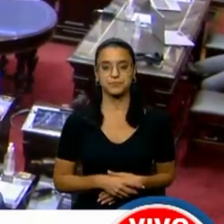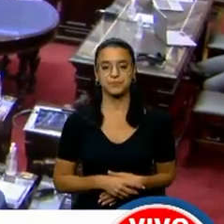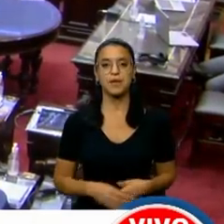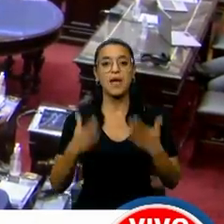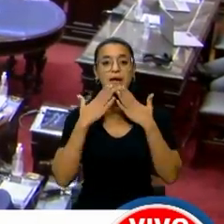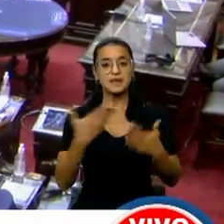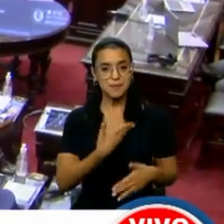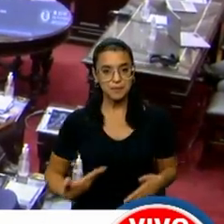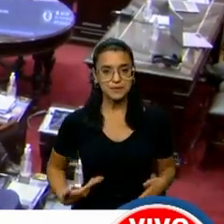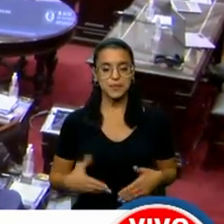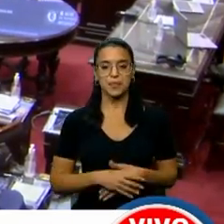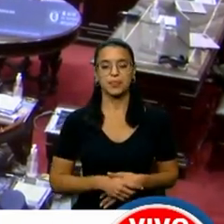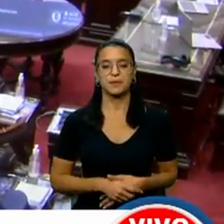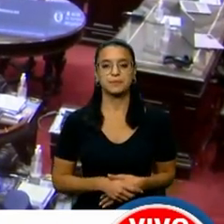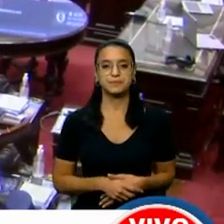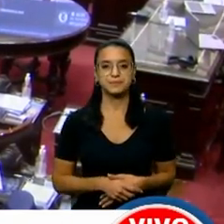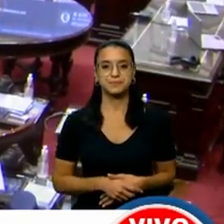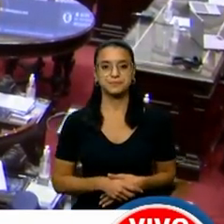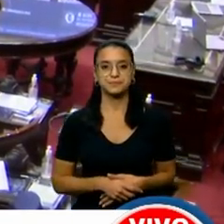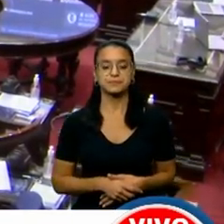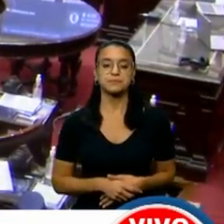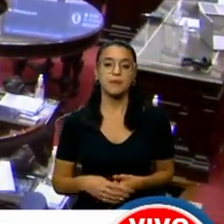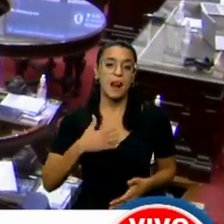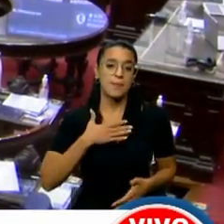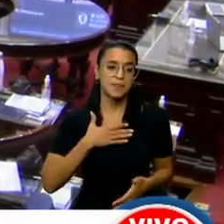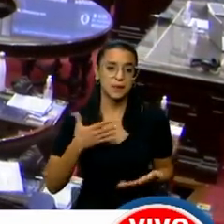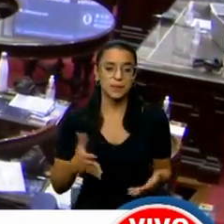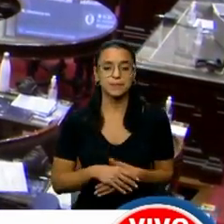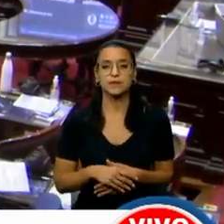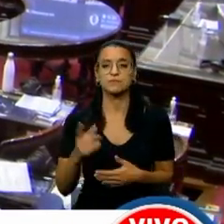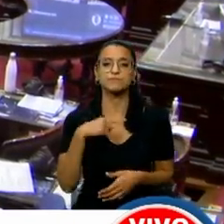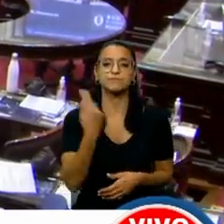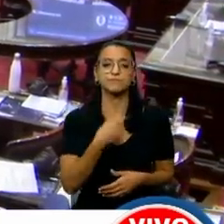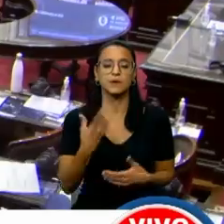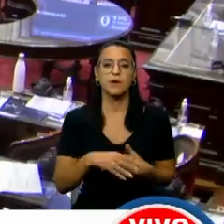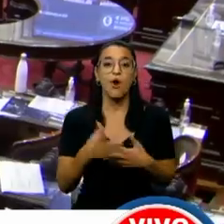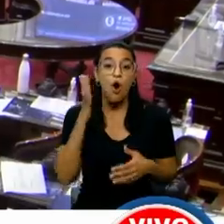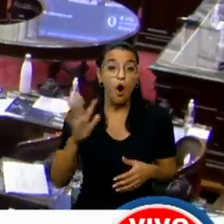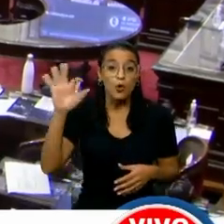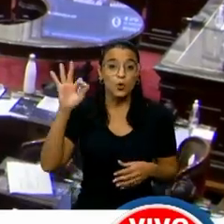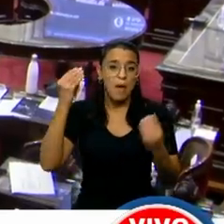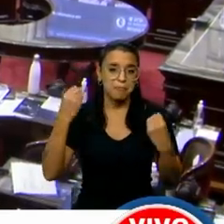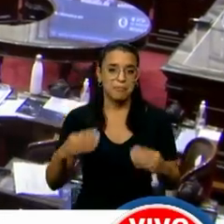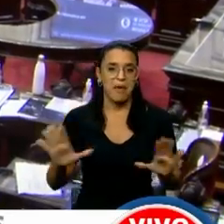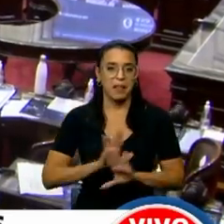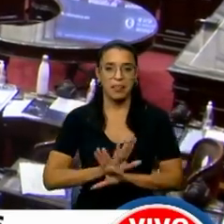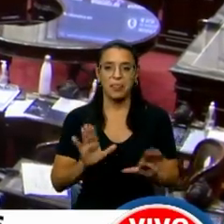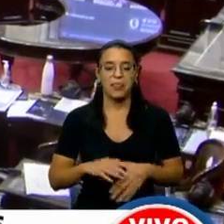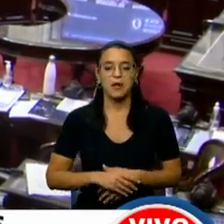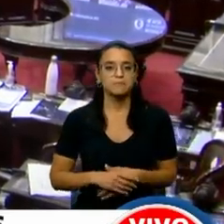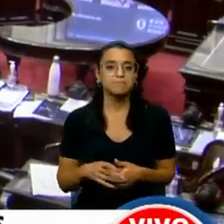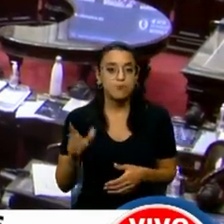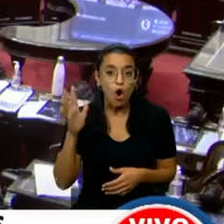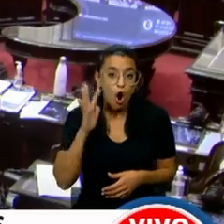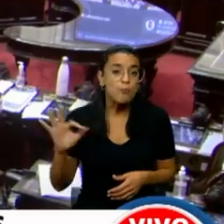gracias presidente lamentablemente estamos perdiendo una oportunidad en